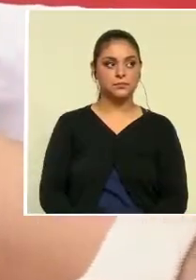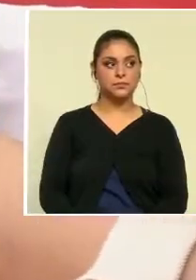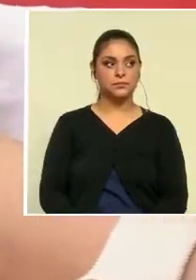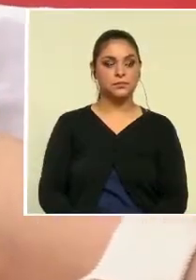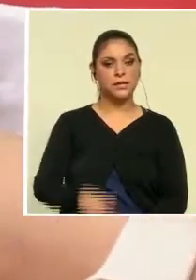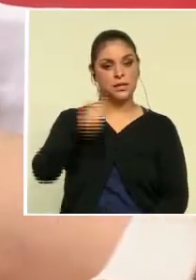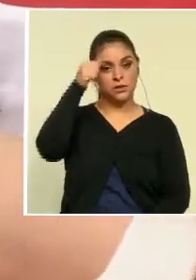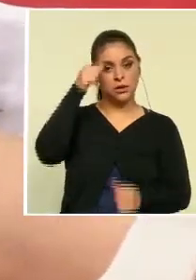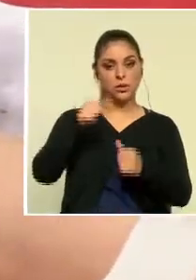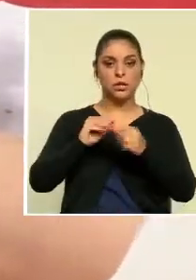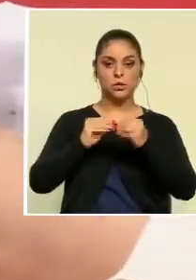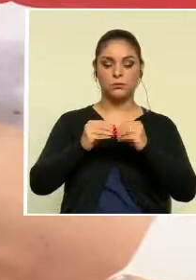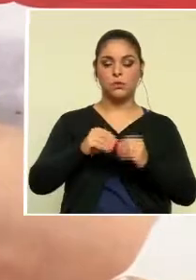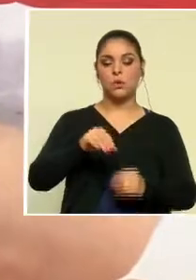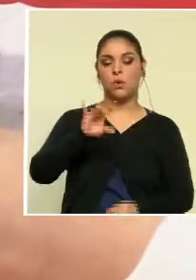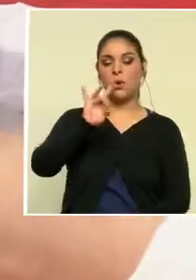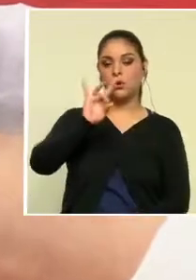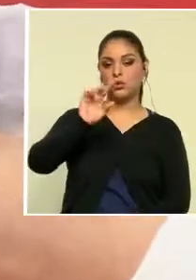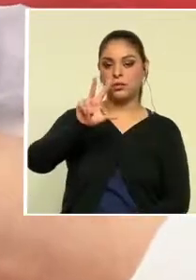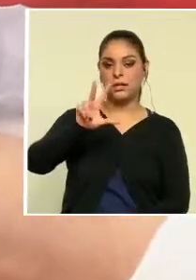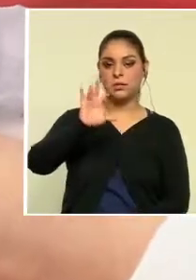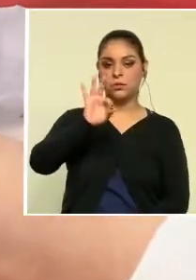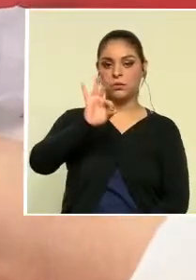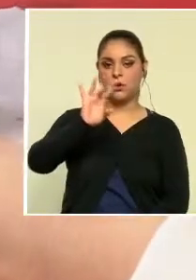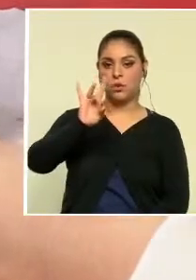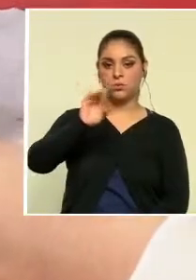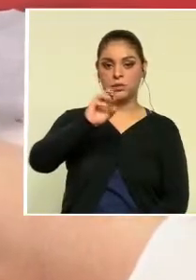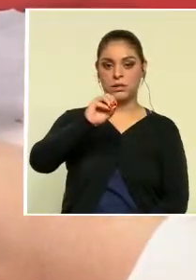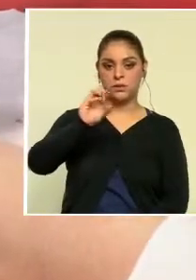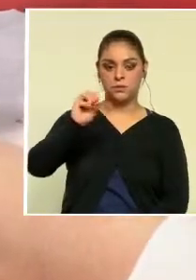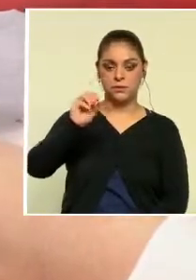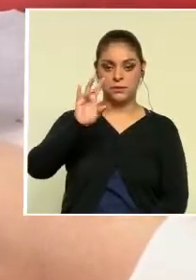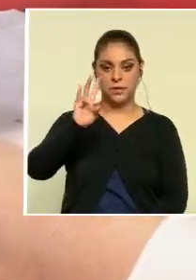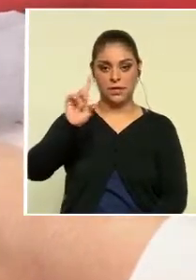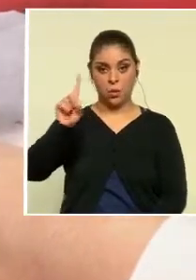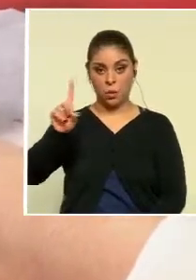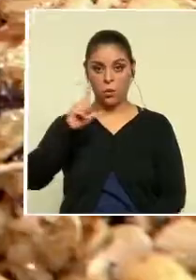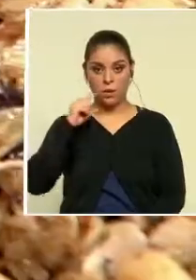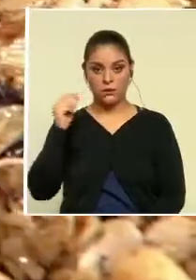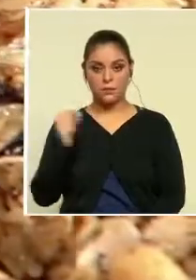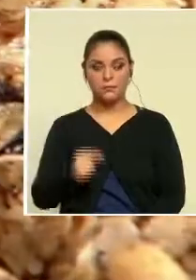número 8 39 800 71